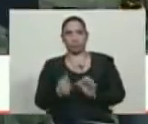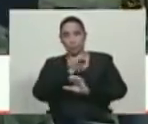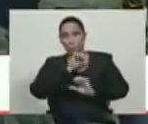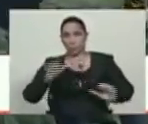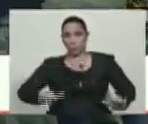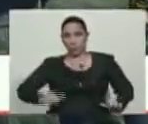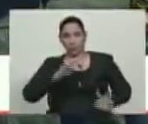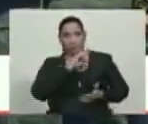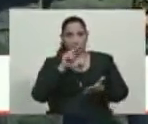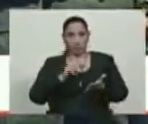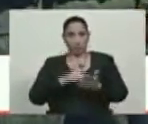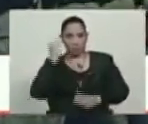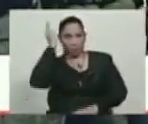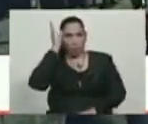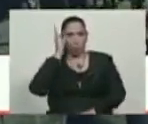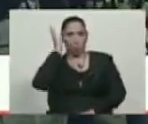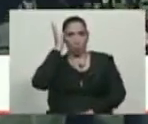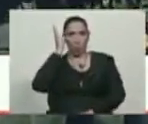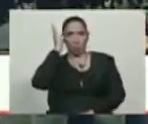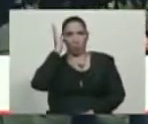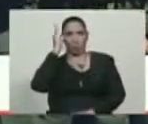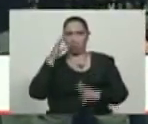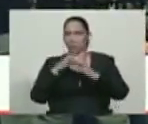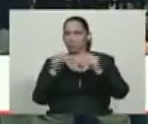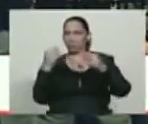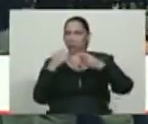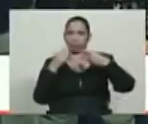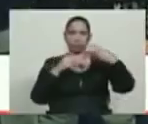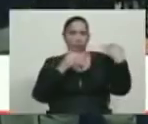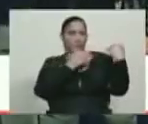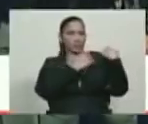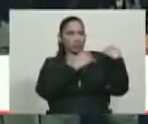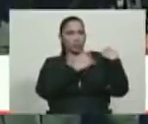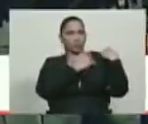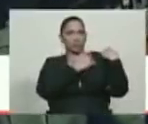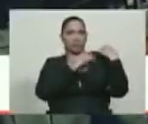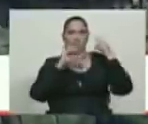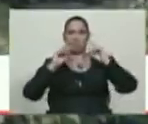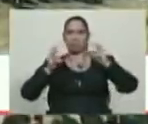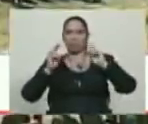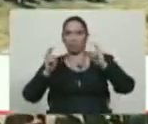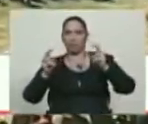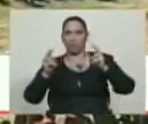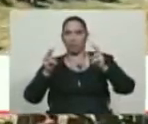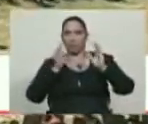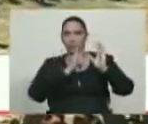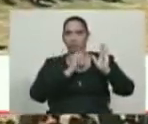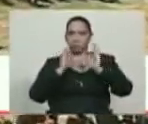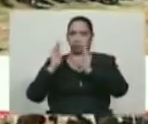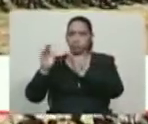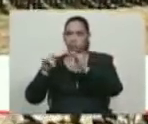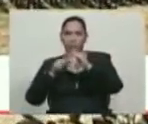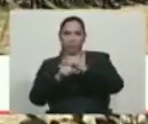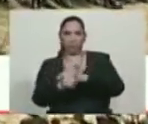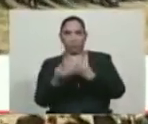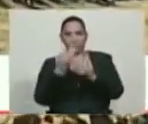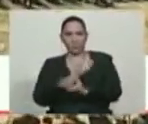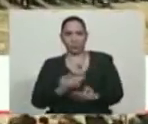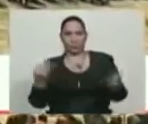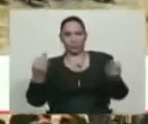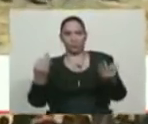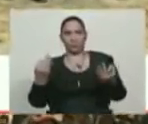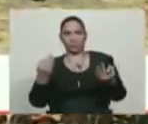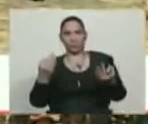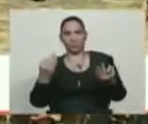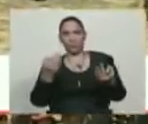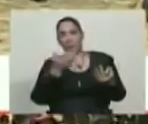Nacional consciente de toda su responsabilidad en materia de orden interno, y que efectivamente hemos recibido la